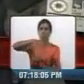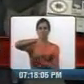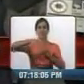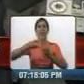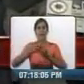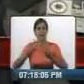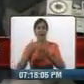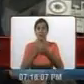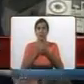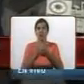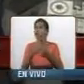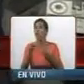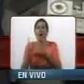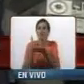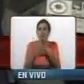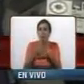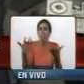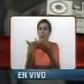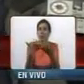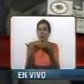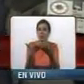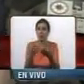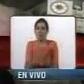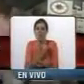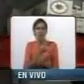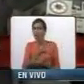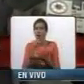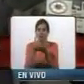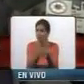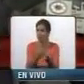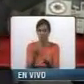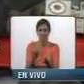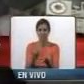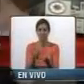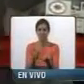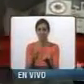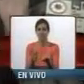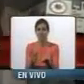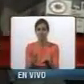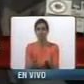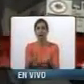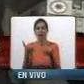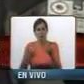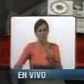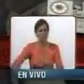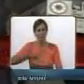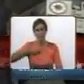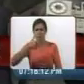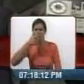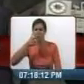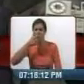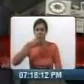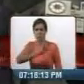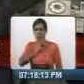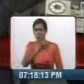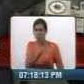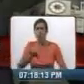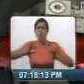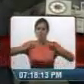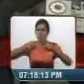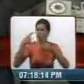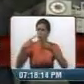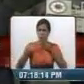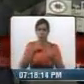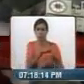paz. He ordenado intensificar el patrullaje en todas las ciudades de